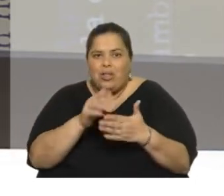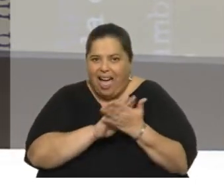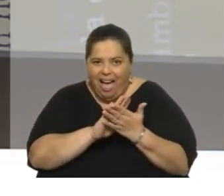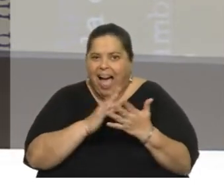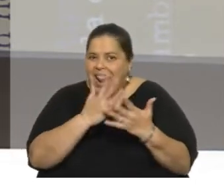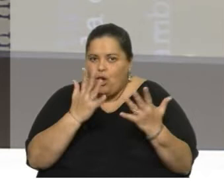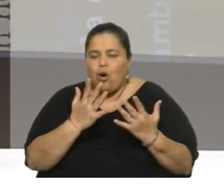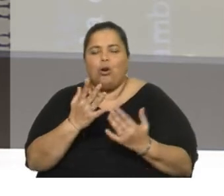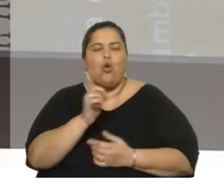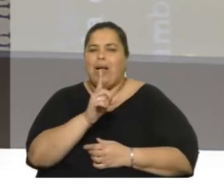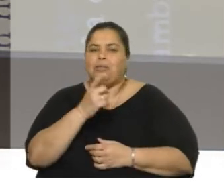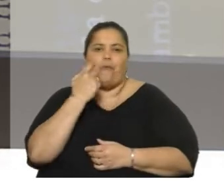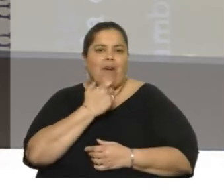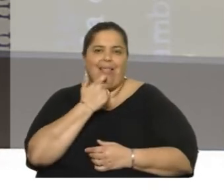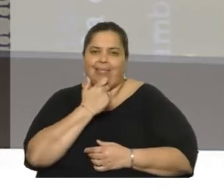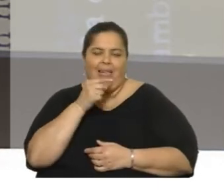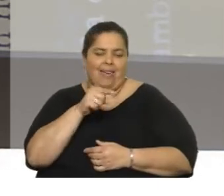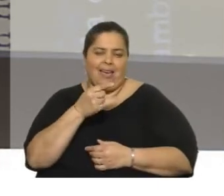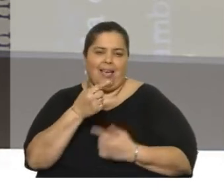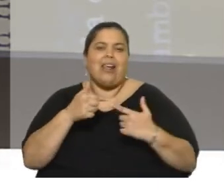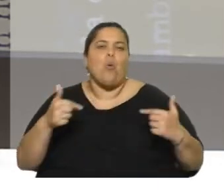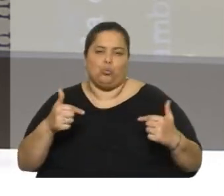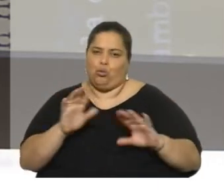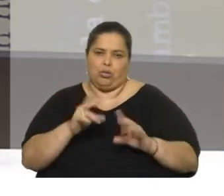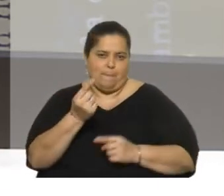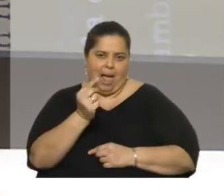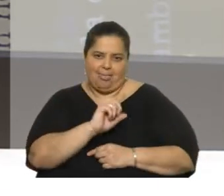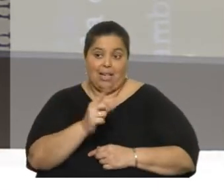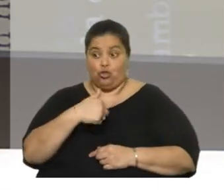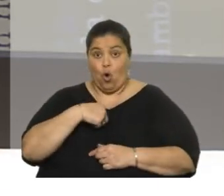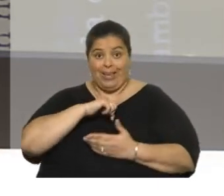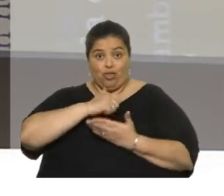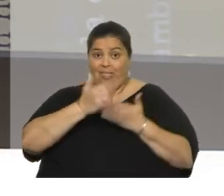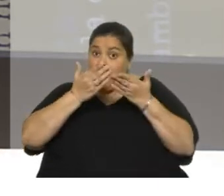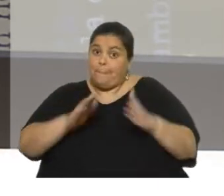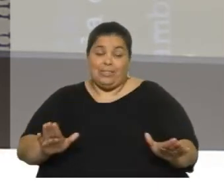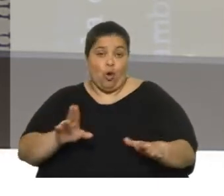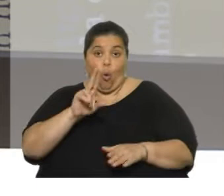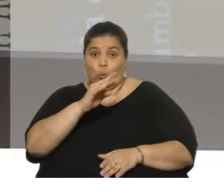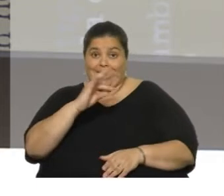gobiernos. Yo estoy desde el primer momento en la UTEC, estuve desde el comienzo, en el